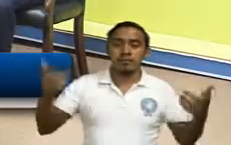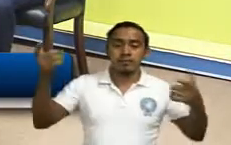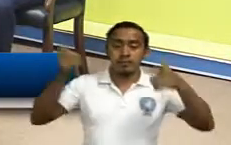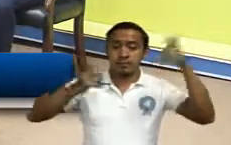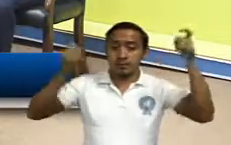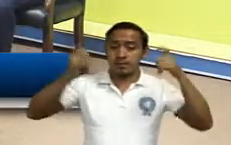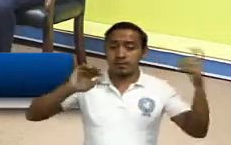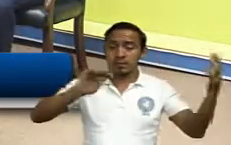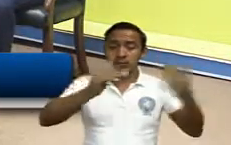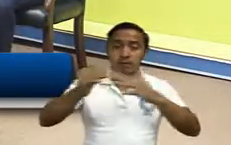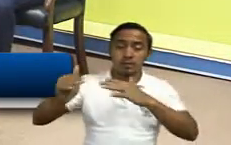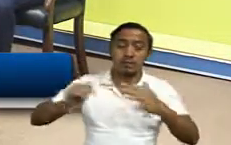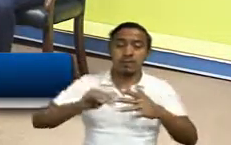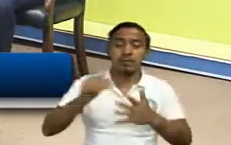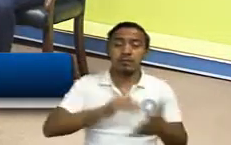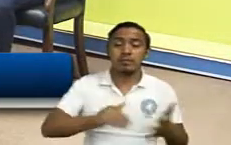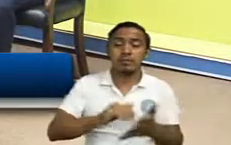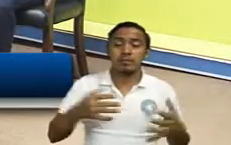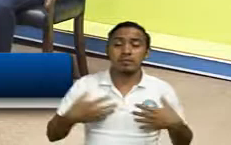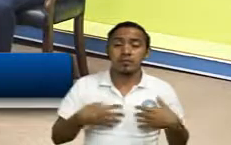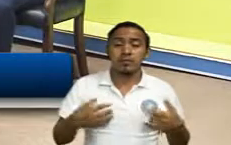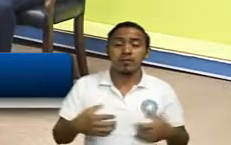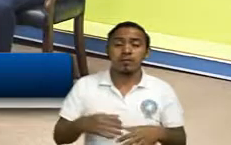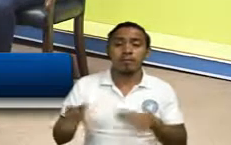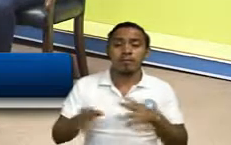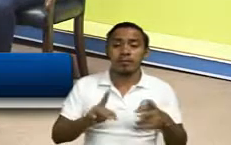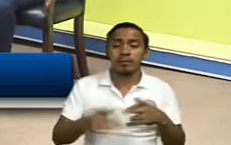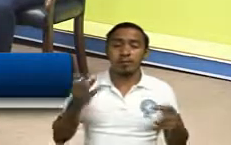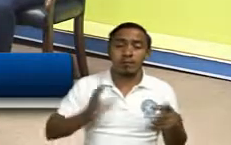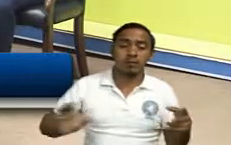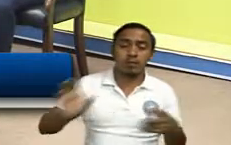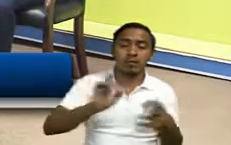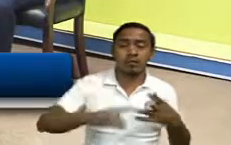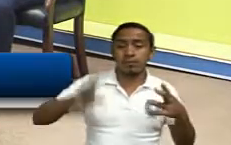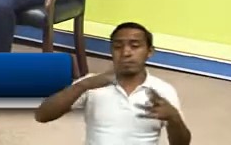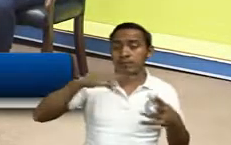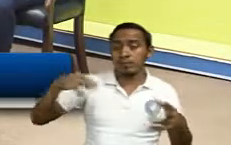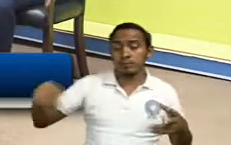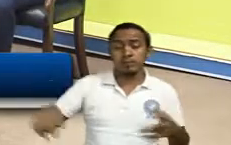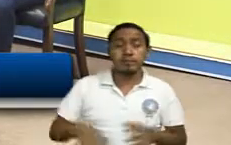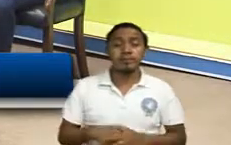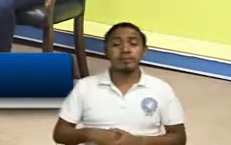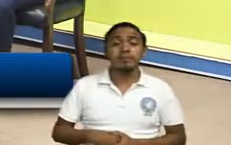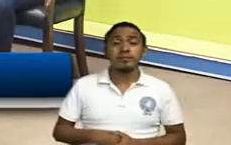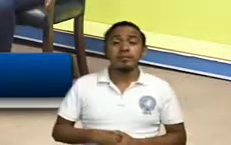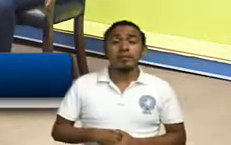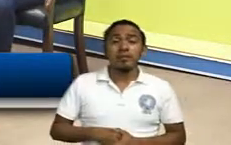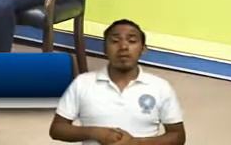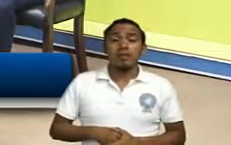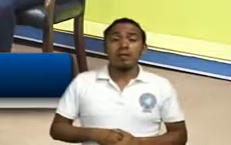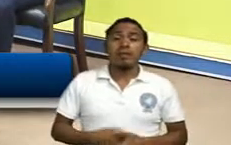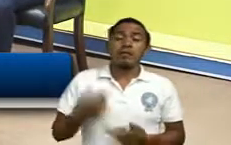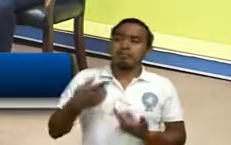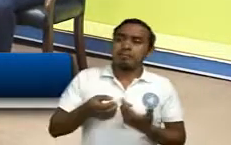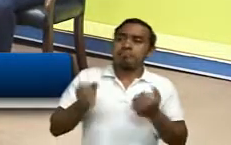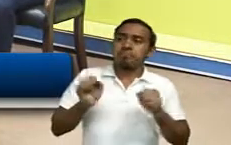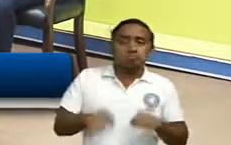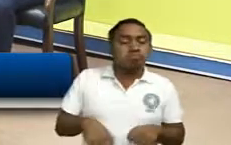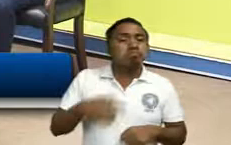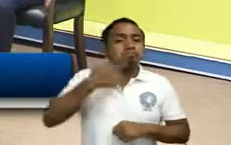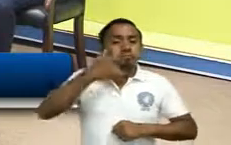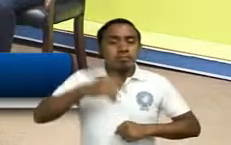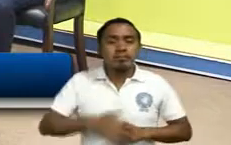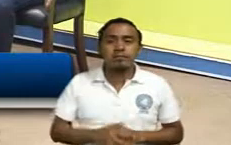Sandino. Luego se extendió al departamento de Carazo, Matagalpa, en donde podemos decir que